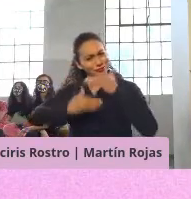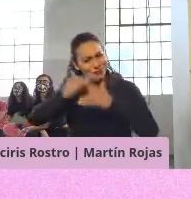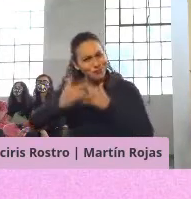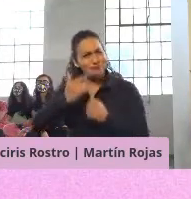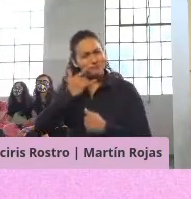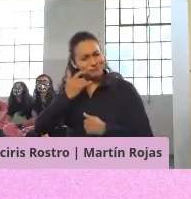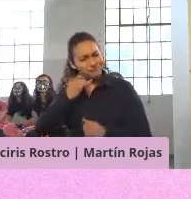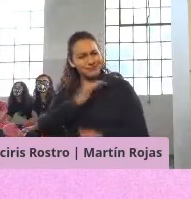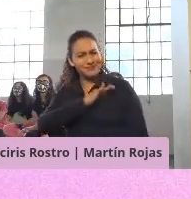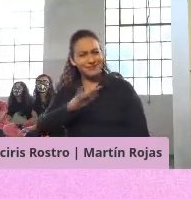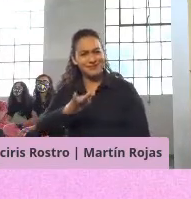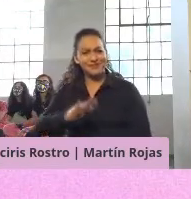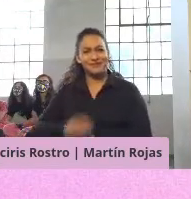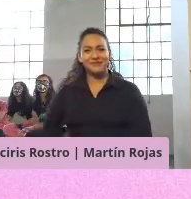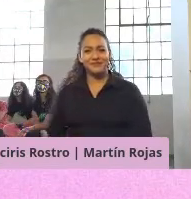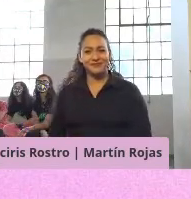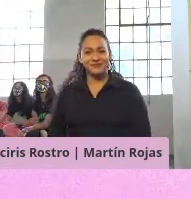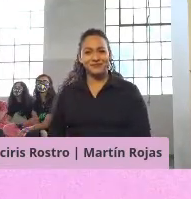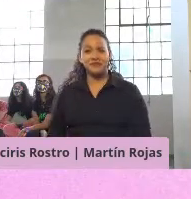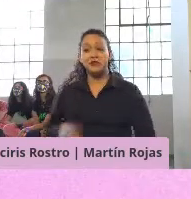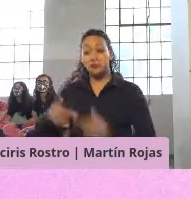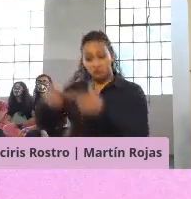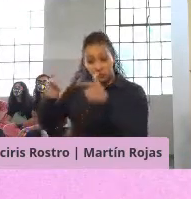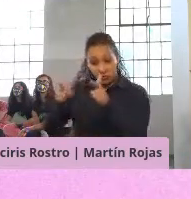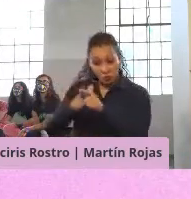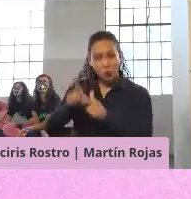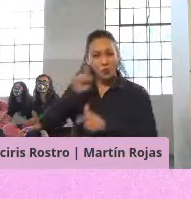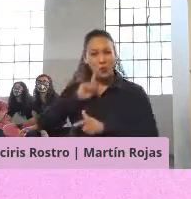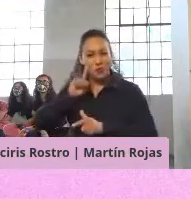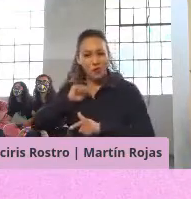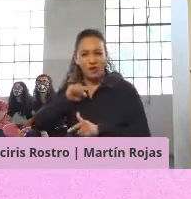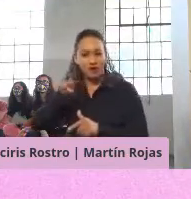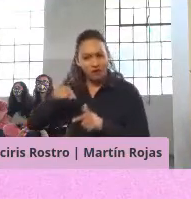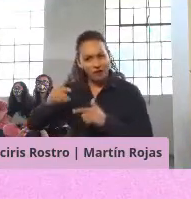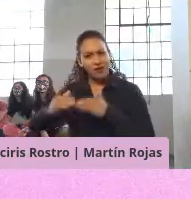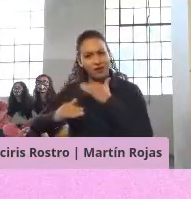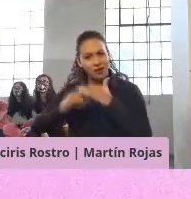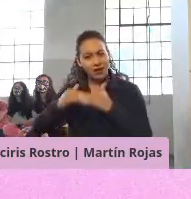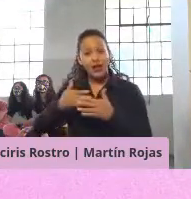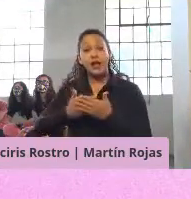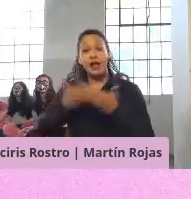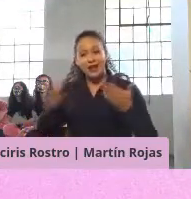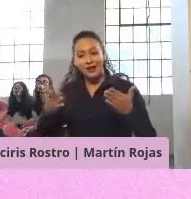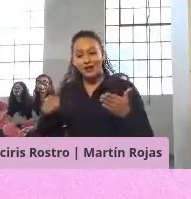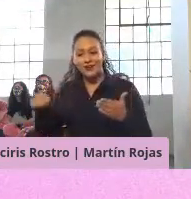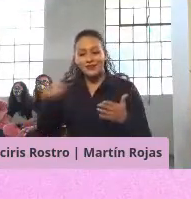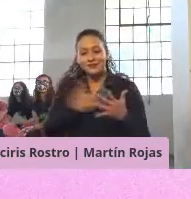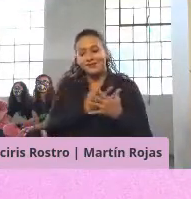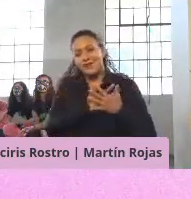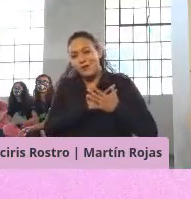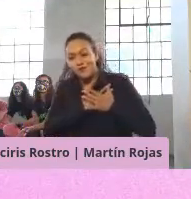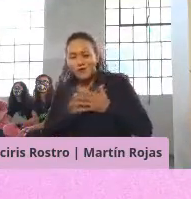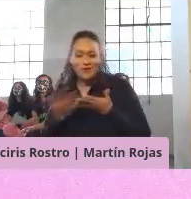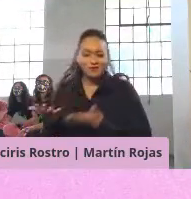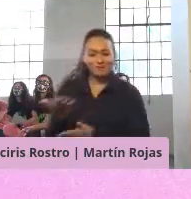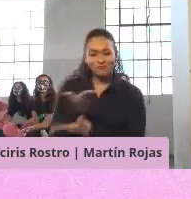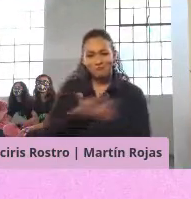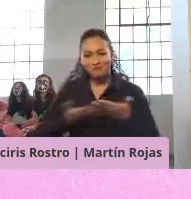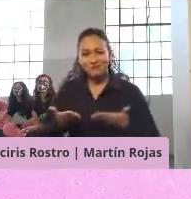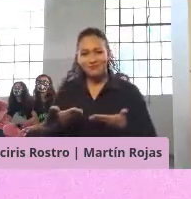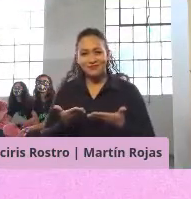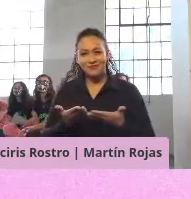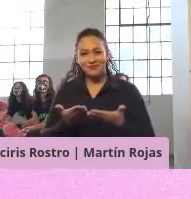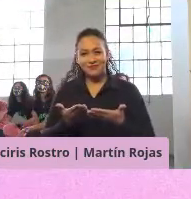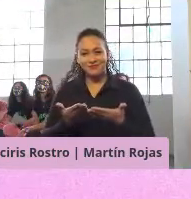amigas, mis compañeras, otras colectivas y hasta algunas desconocidas? Hoy estoy rodeada de amor de otras mujeres. A aquellas que